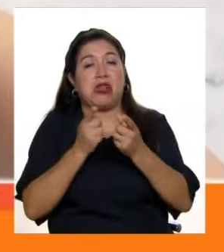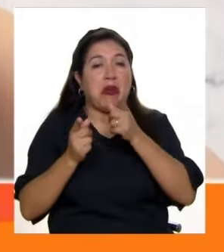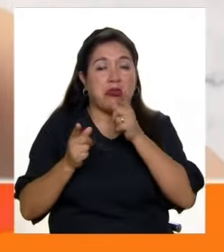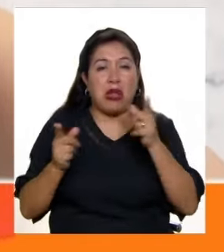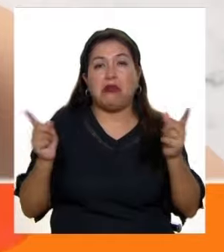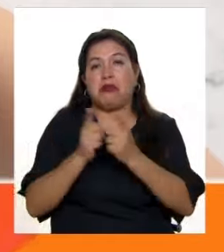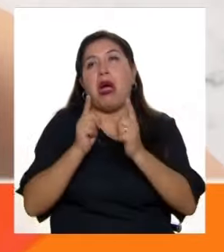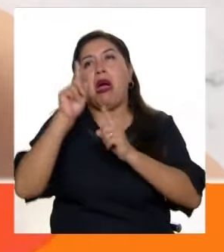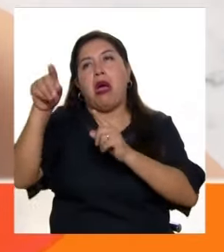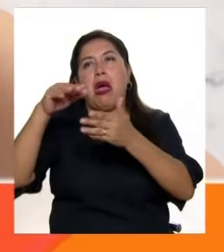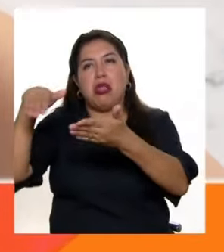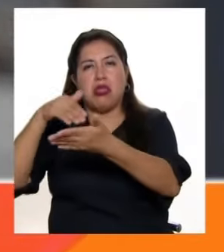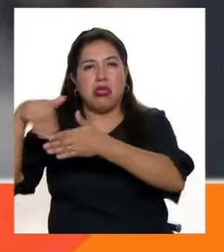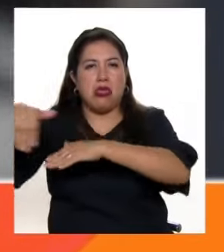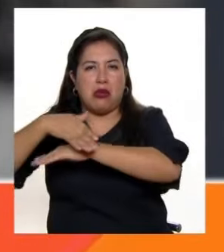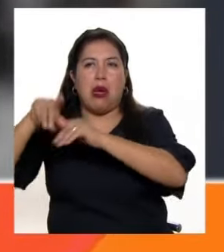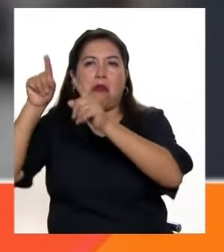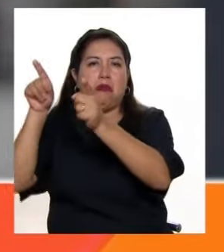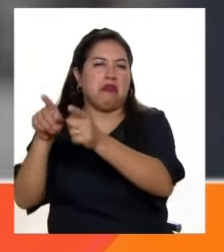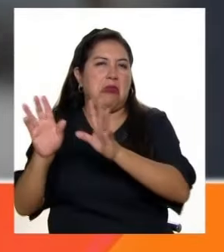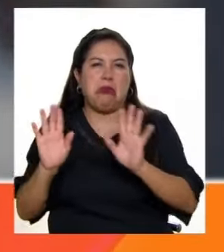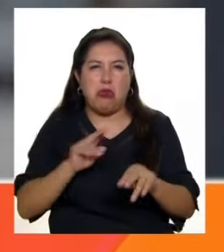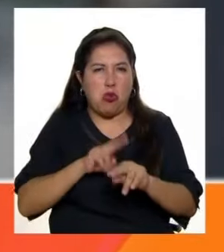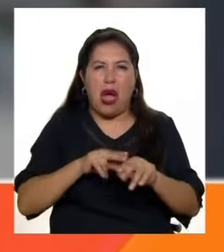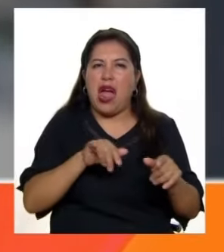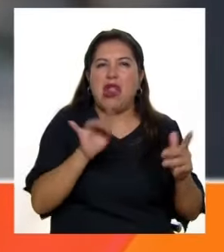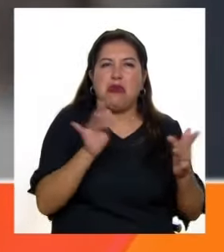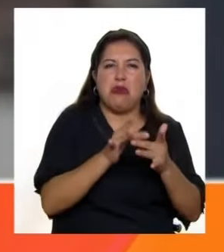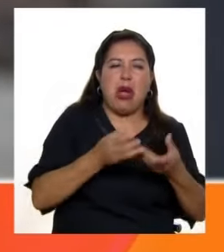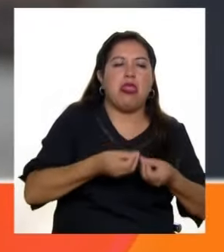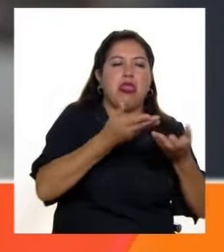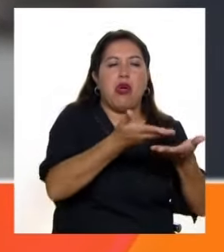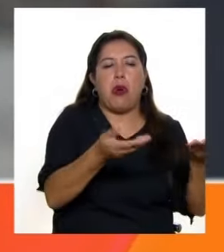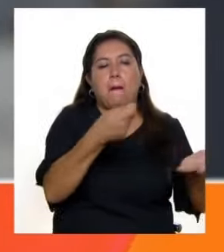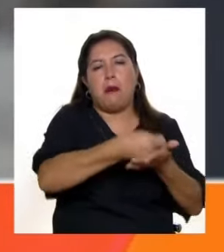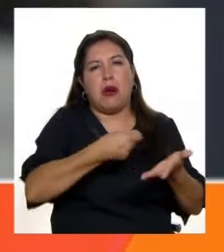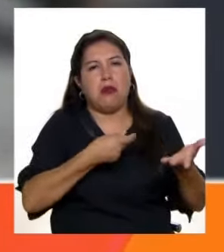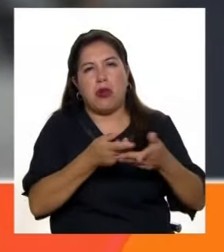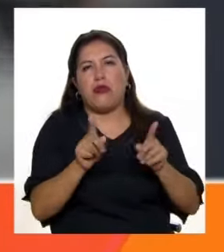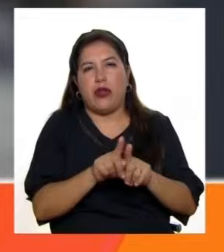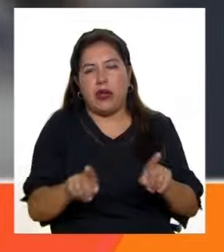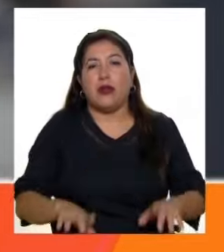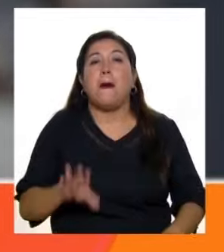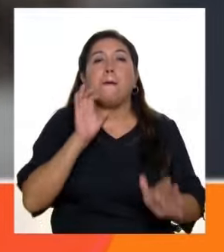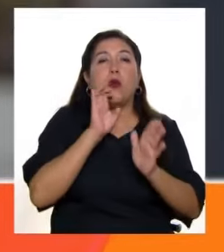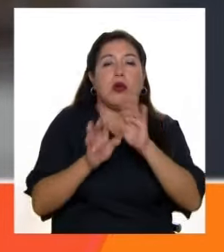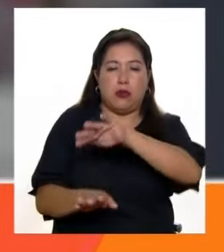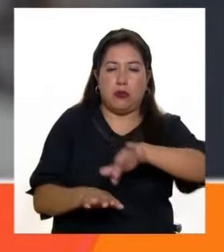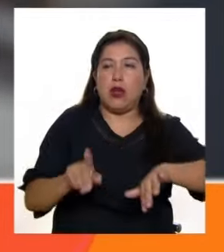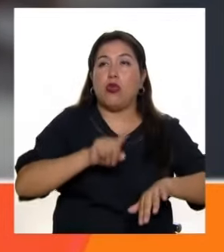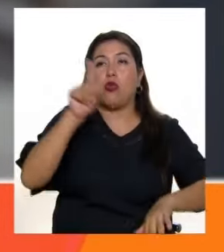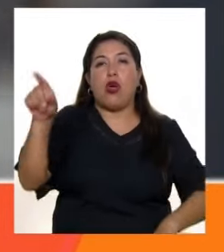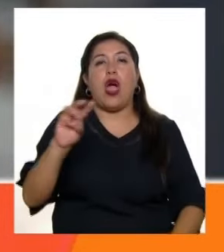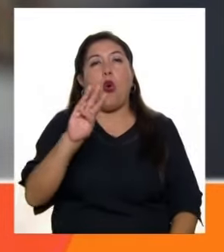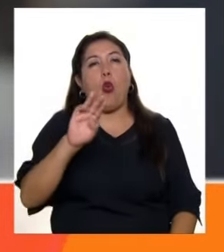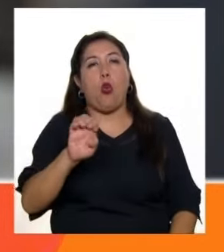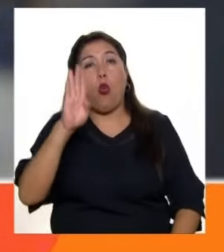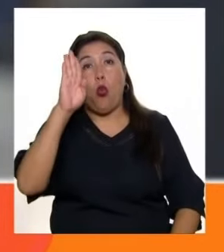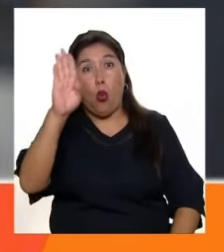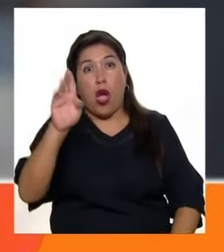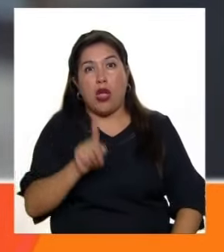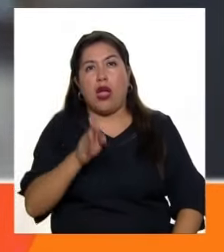tu producto. Entonces es medio híbrido. En cambio, cuando tú vas a la web, no hablas con nadie, es autoservicio. O sea, tú entras, ves el producto, nadie